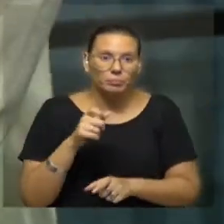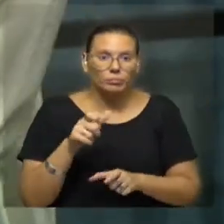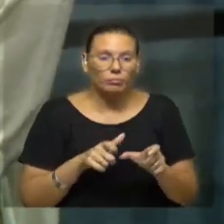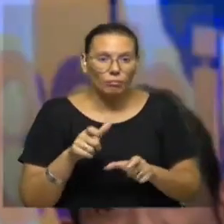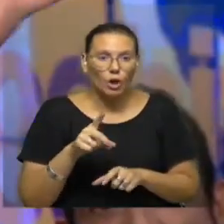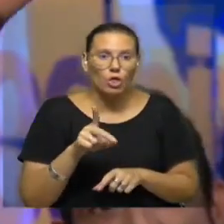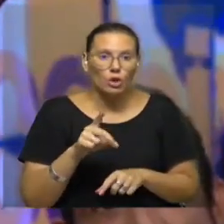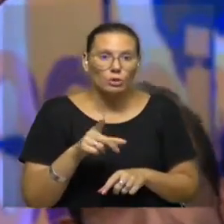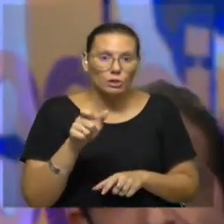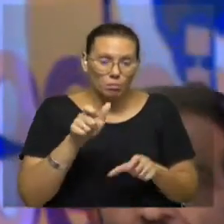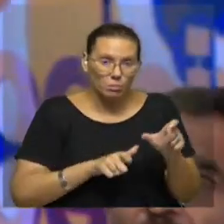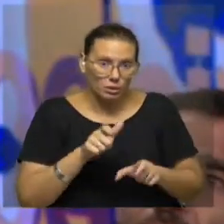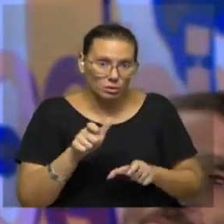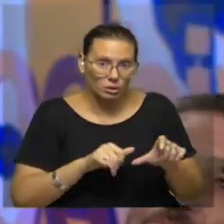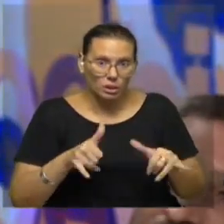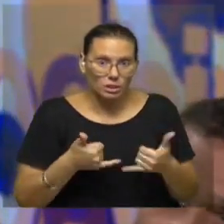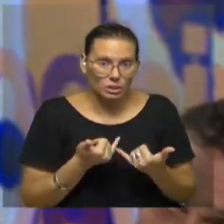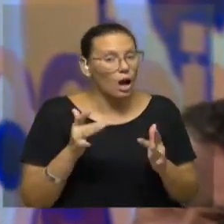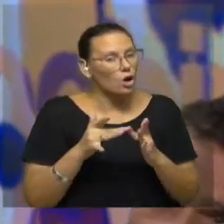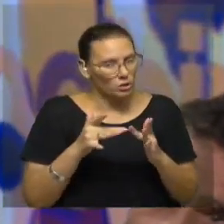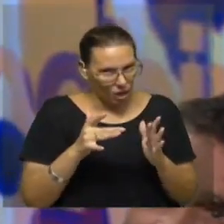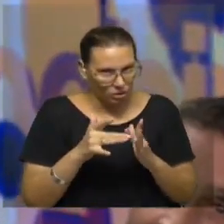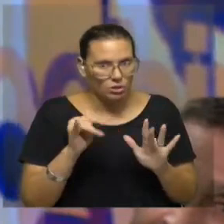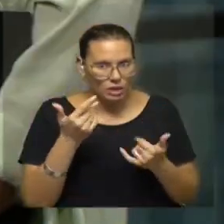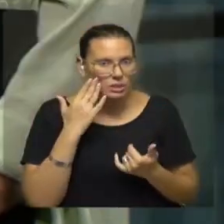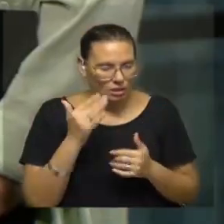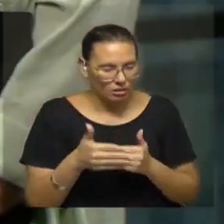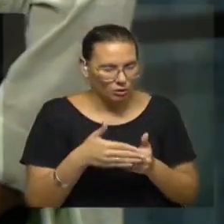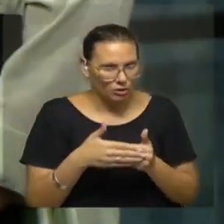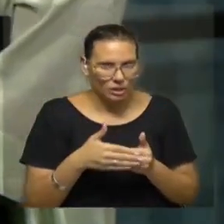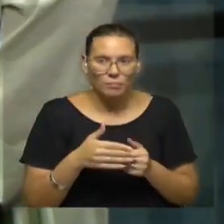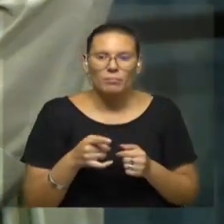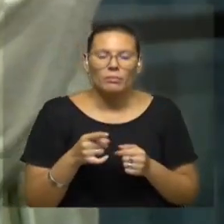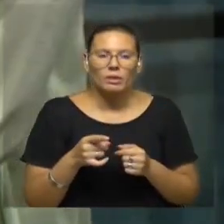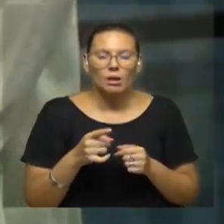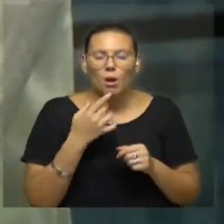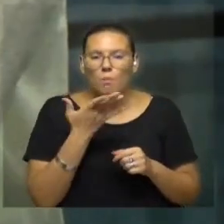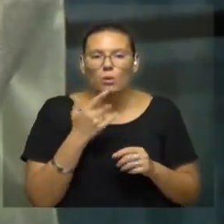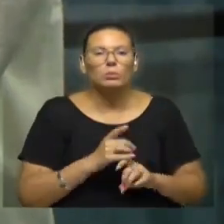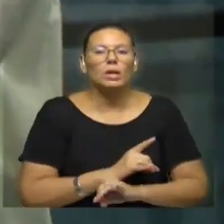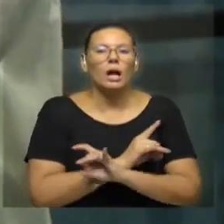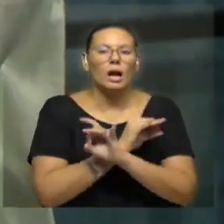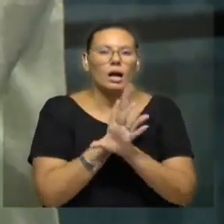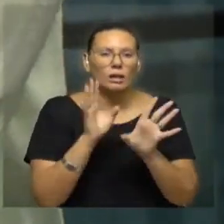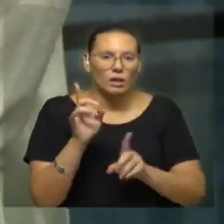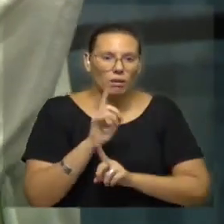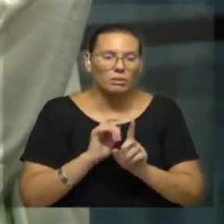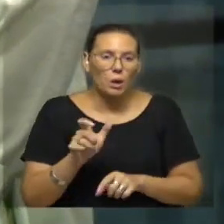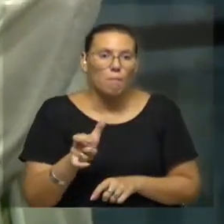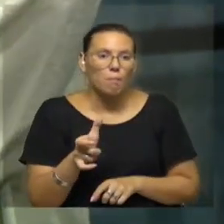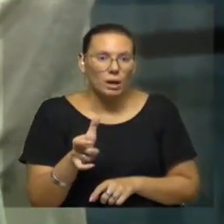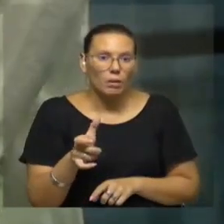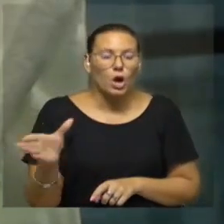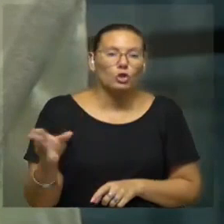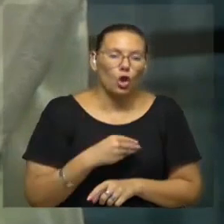12 personas me quedan. Esas 12 personas ya las voy a contactar. Bien. Estoy cerca, estoy cerca. Me gusta así aclarar algunos términos que por momentos parecen como que